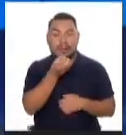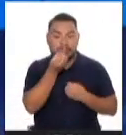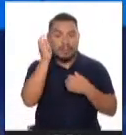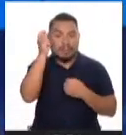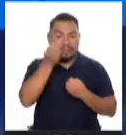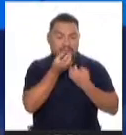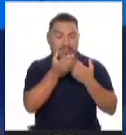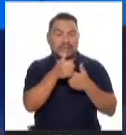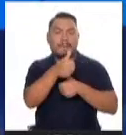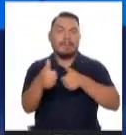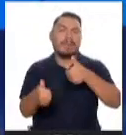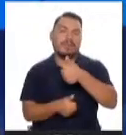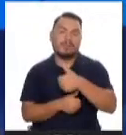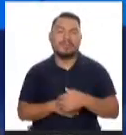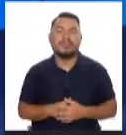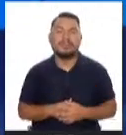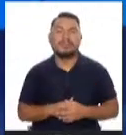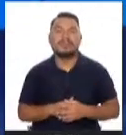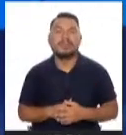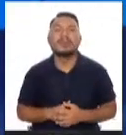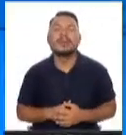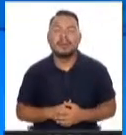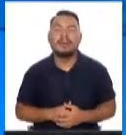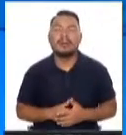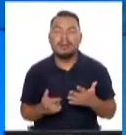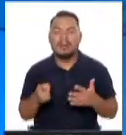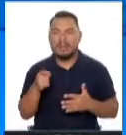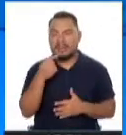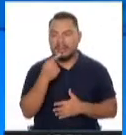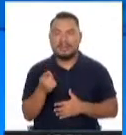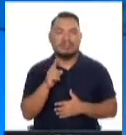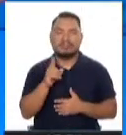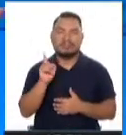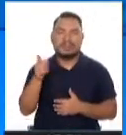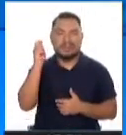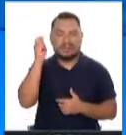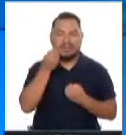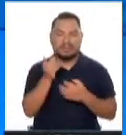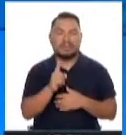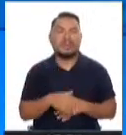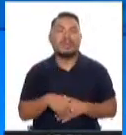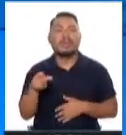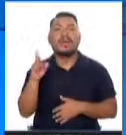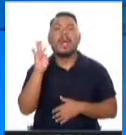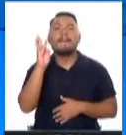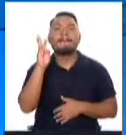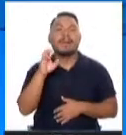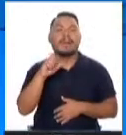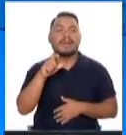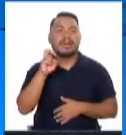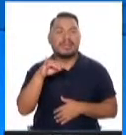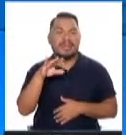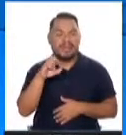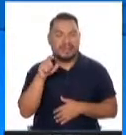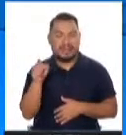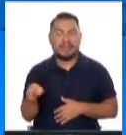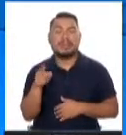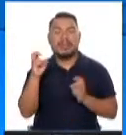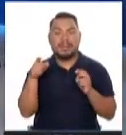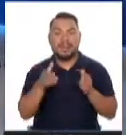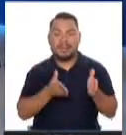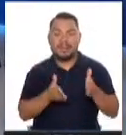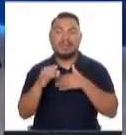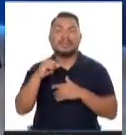jerarquía. Entonces, eso quedaría descartado. En el caso de Elian Carr, Si bien es cierto por esta, por el caso